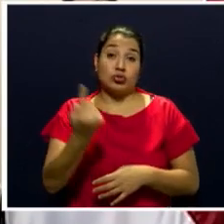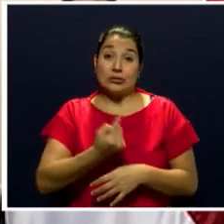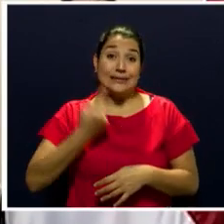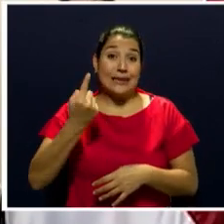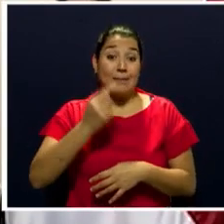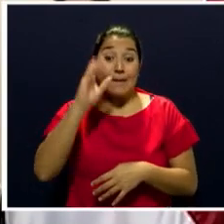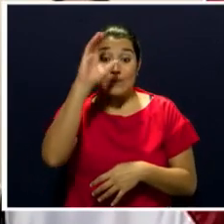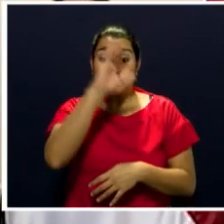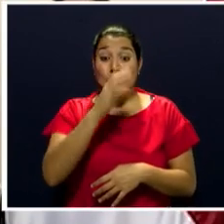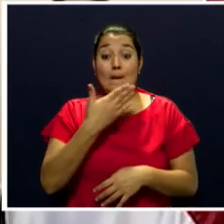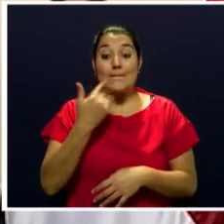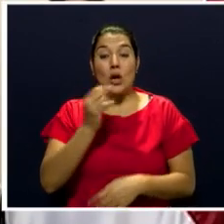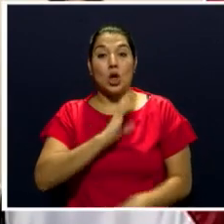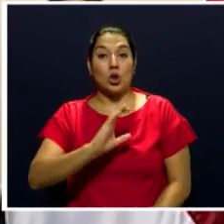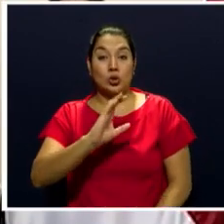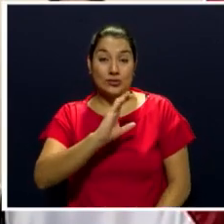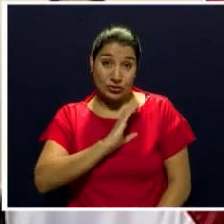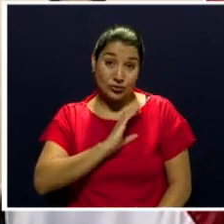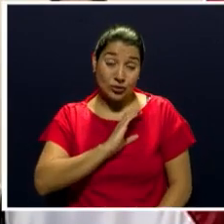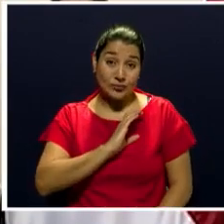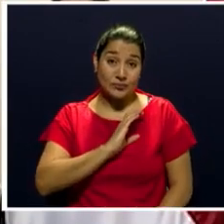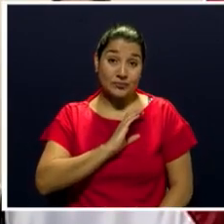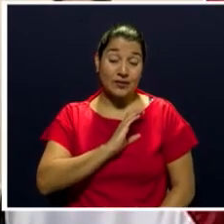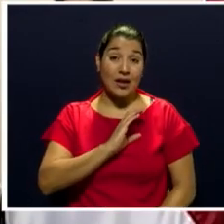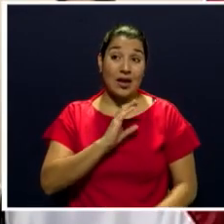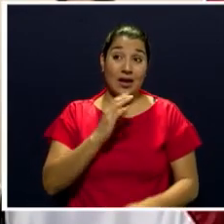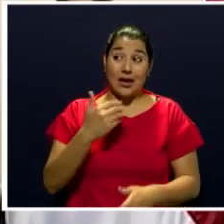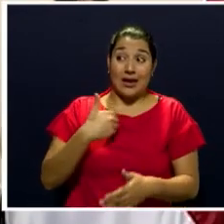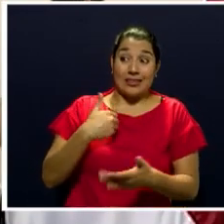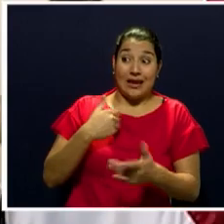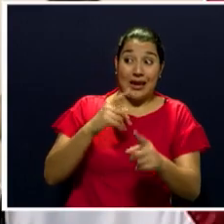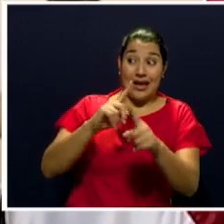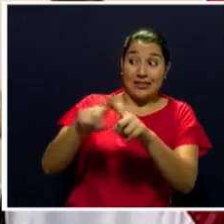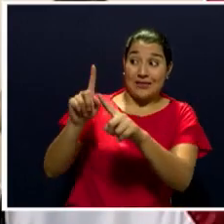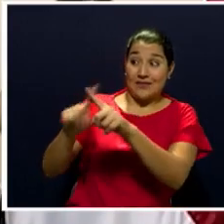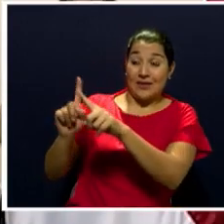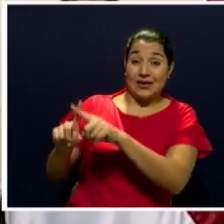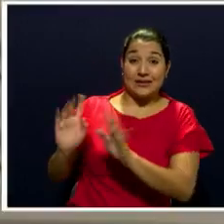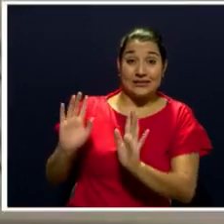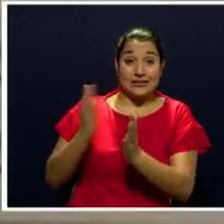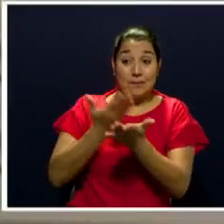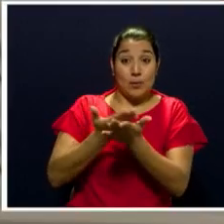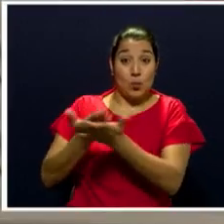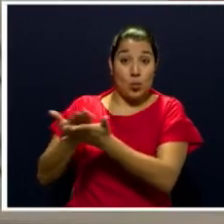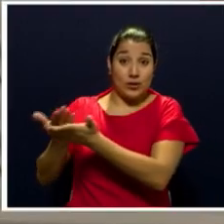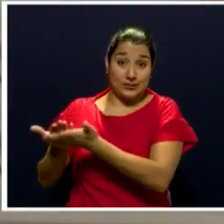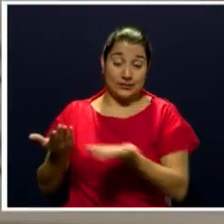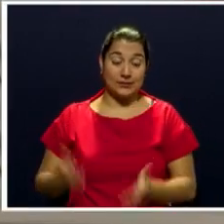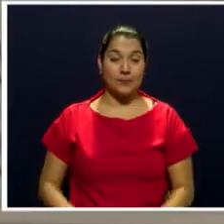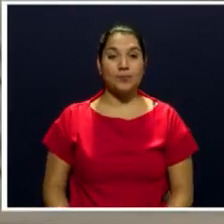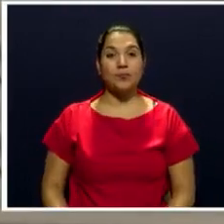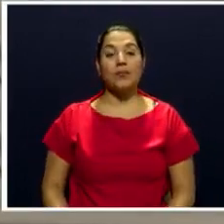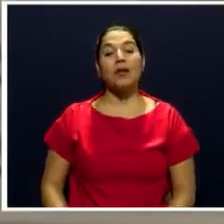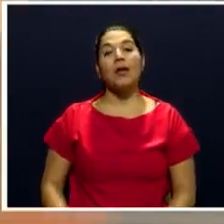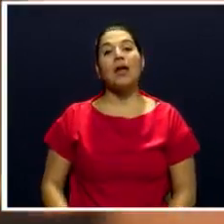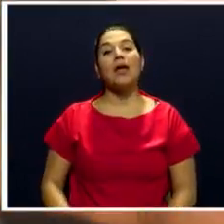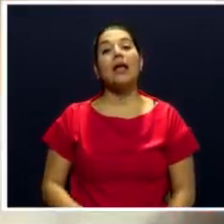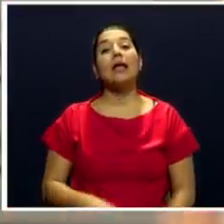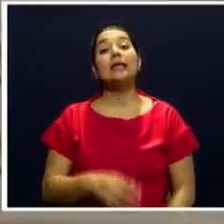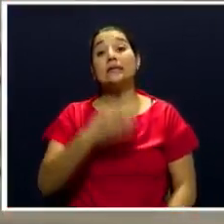las condiciones más competitivas que haya en el mercado, aún en una pandemia. El jerarca fue enfático de que se